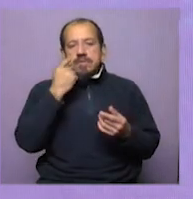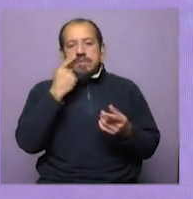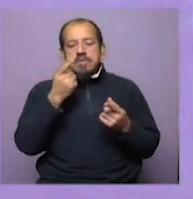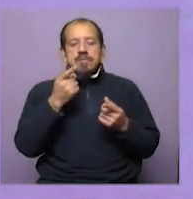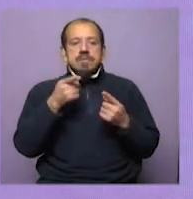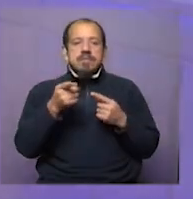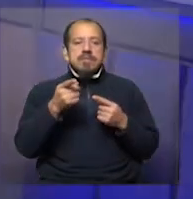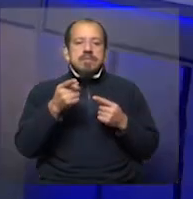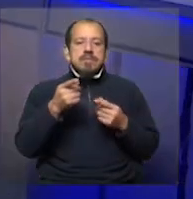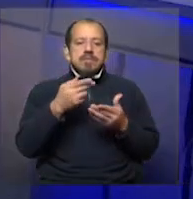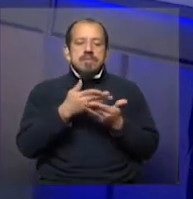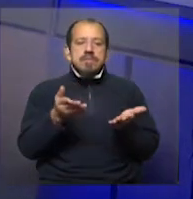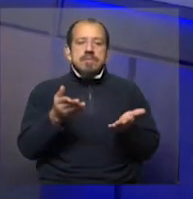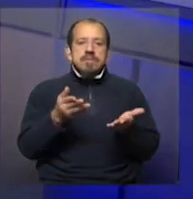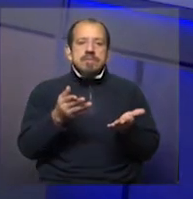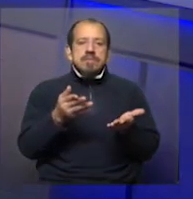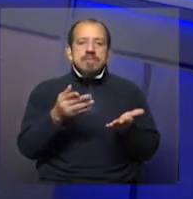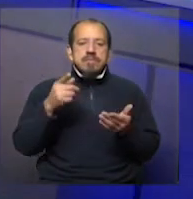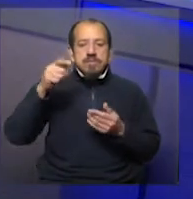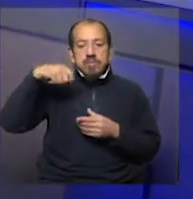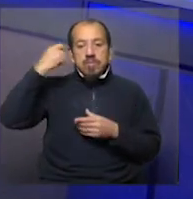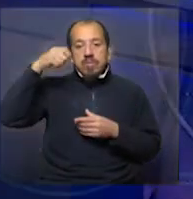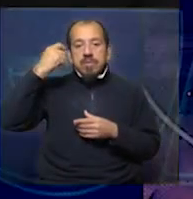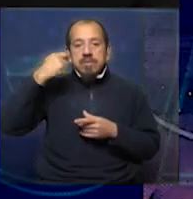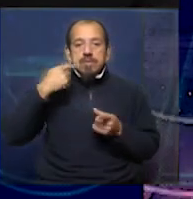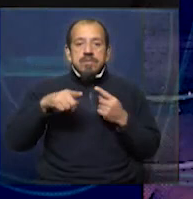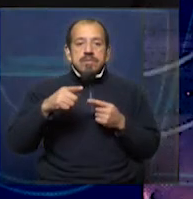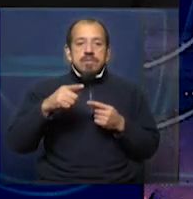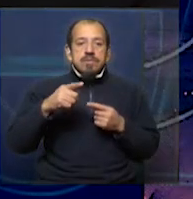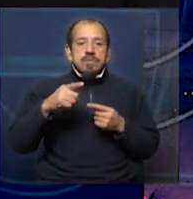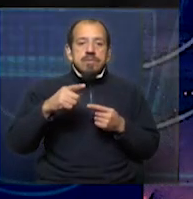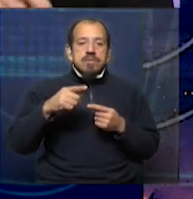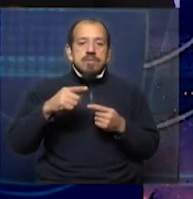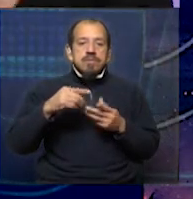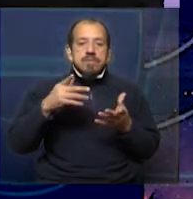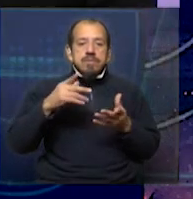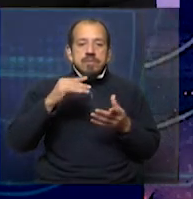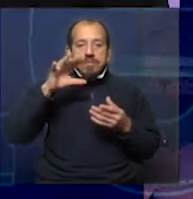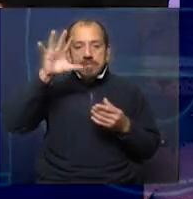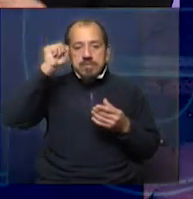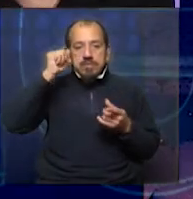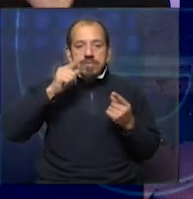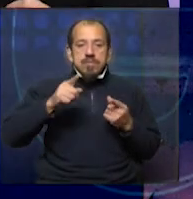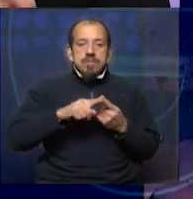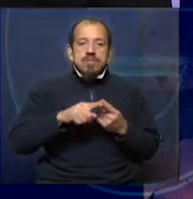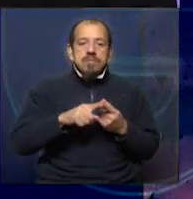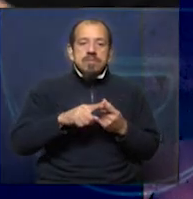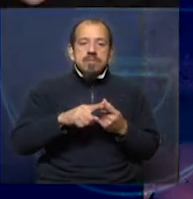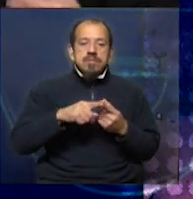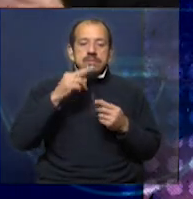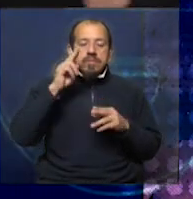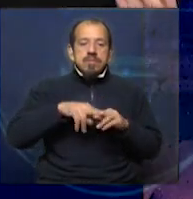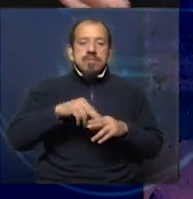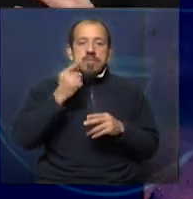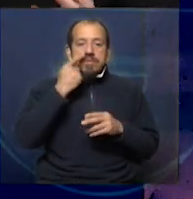sería un thriller documental, una cosa más de entender las causas de la muerte del padre, que se piensa